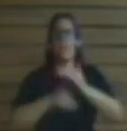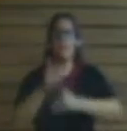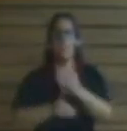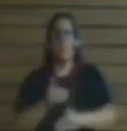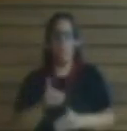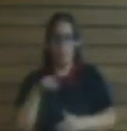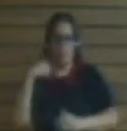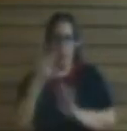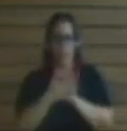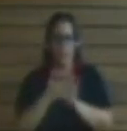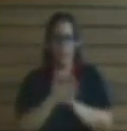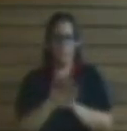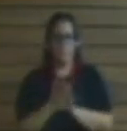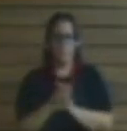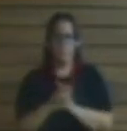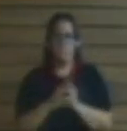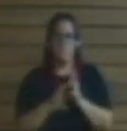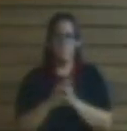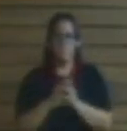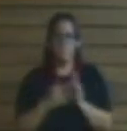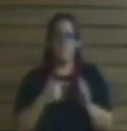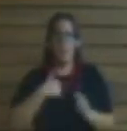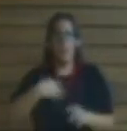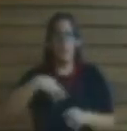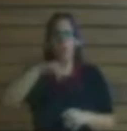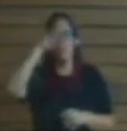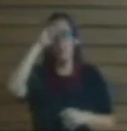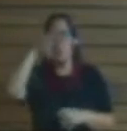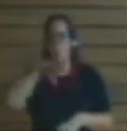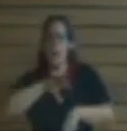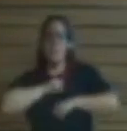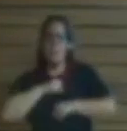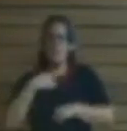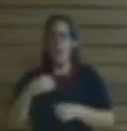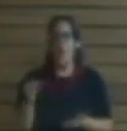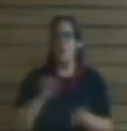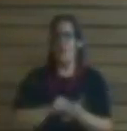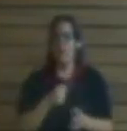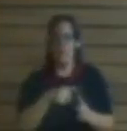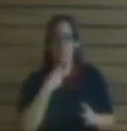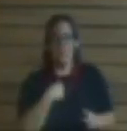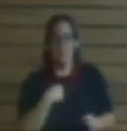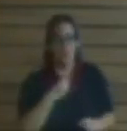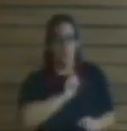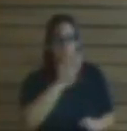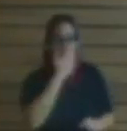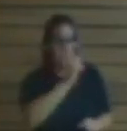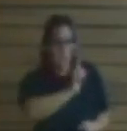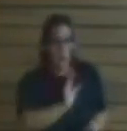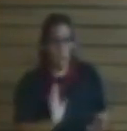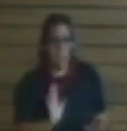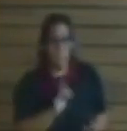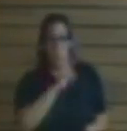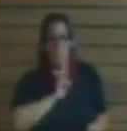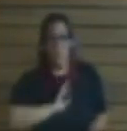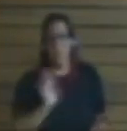¿Le preocupa? Es que a nosotros lo único que nos preocupa es recuperar el poder, que no, de verdad, que no. No, señora Barcos, usted lo dice, no.